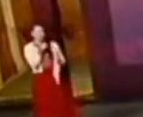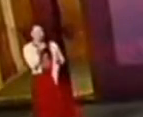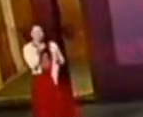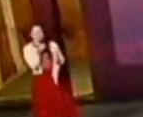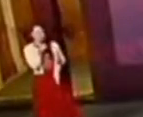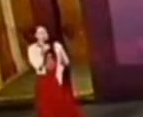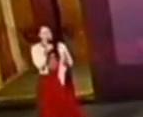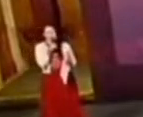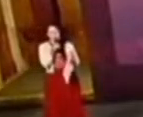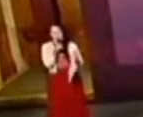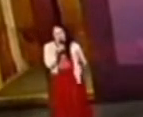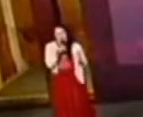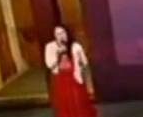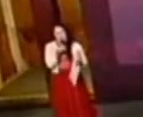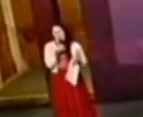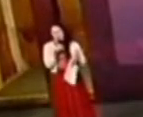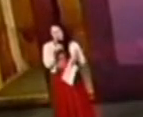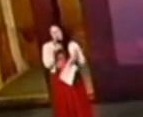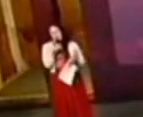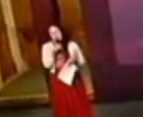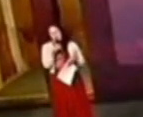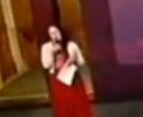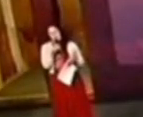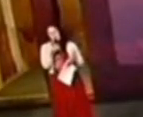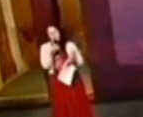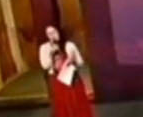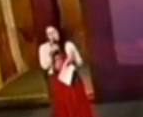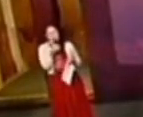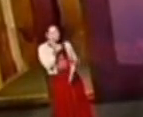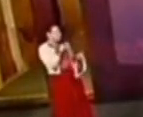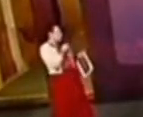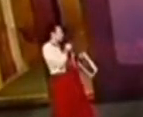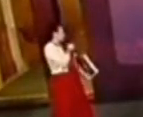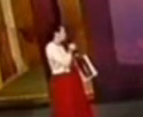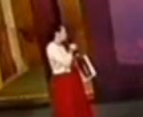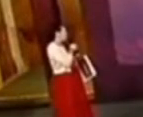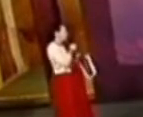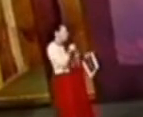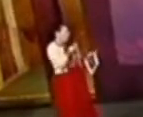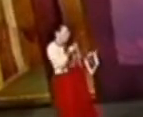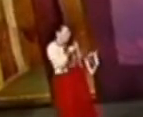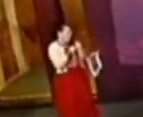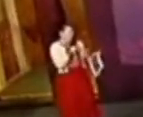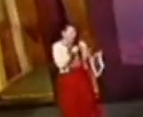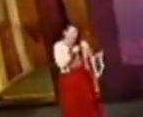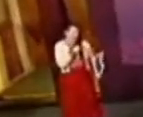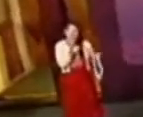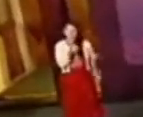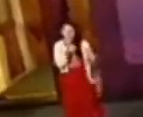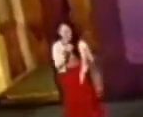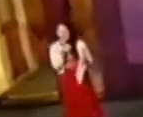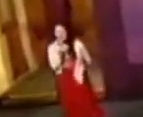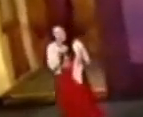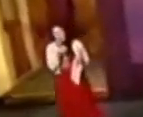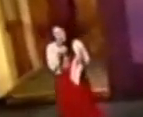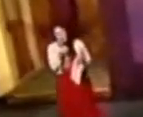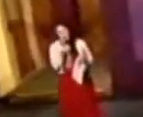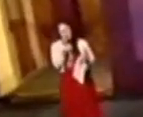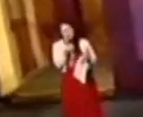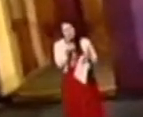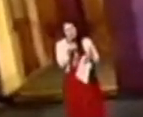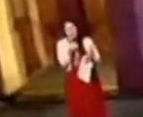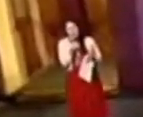Pues muchísimas gracias a quienes se quedan y a quienes nos ven en vivo. Hoy vamos a informar de lo que es el desastre ambiental Río